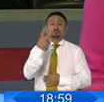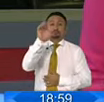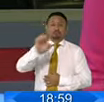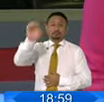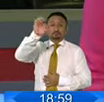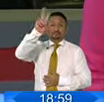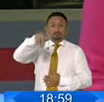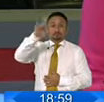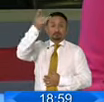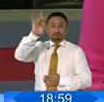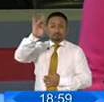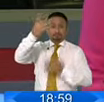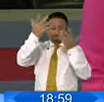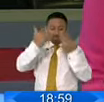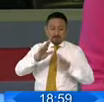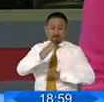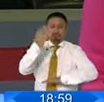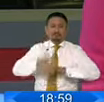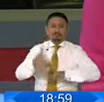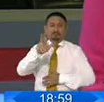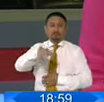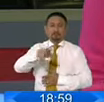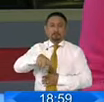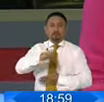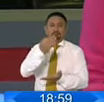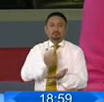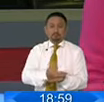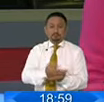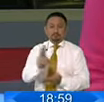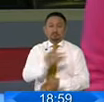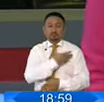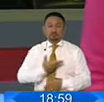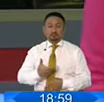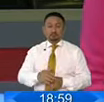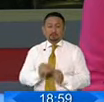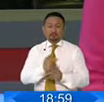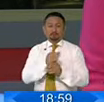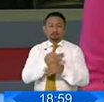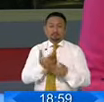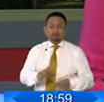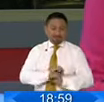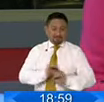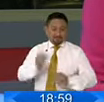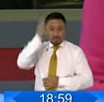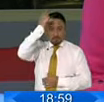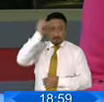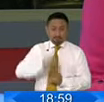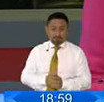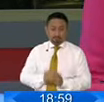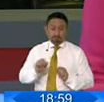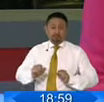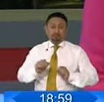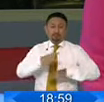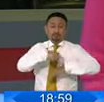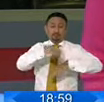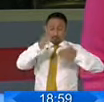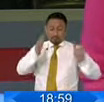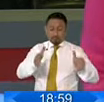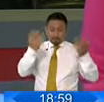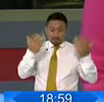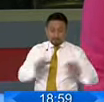enero del 2018, finalizó el plazo de 3 meses de ausencia temporal del vicepresidente sin funciones, Glass. Finalizado dicho plazo, establecido